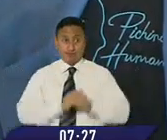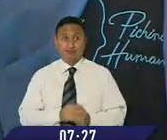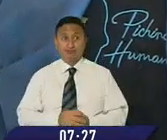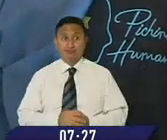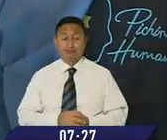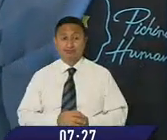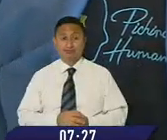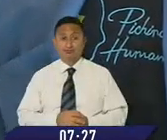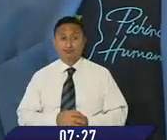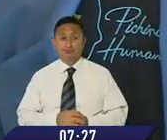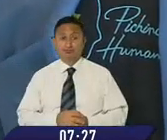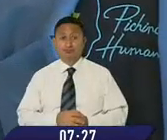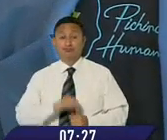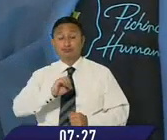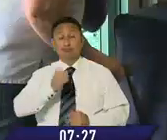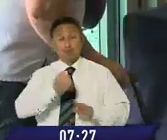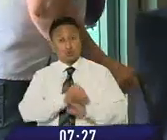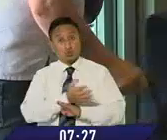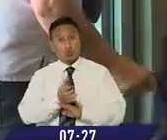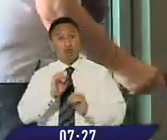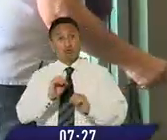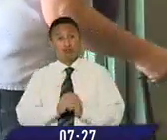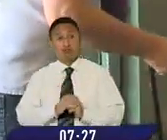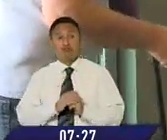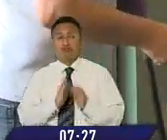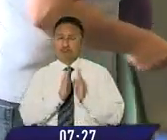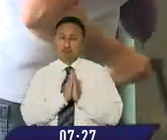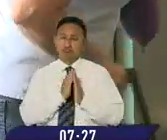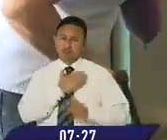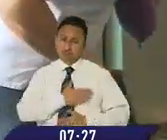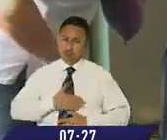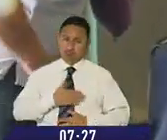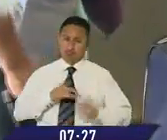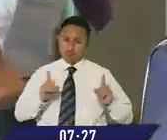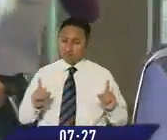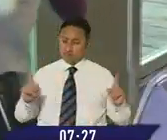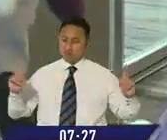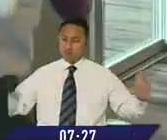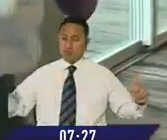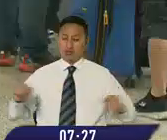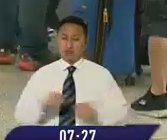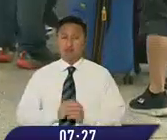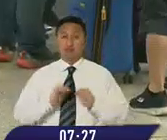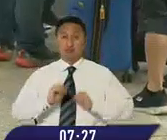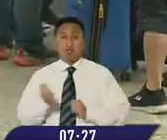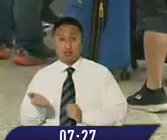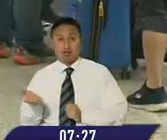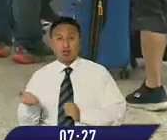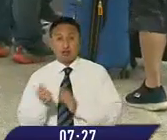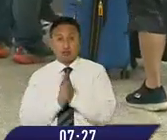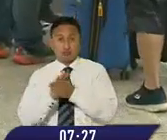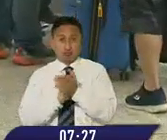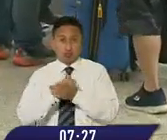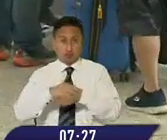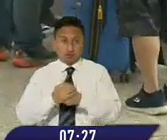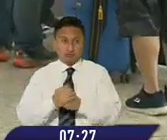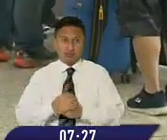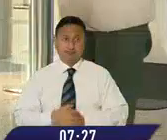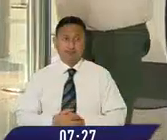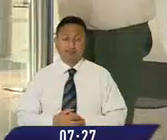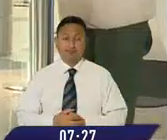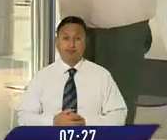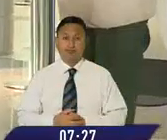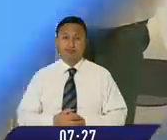del aeropuerto, junto a la recomendación para conservar el distanciamiento físico y el uso frecuente de alcohol gel, informó